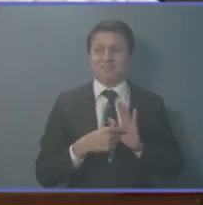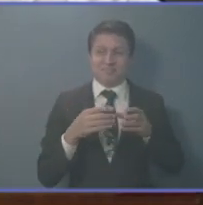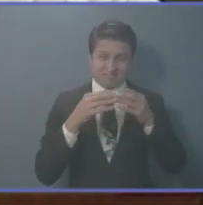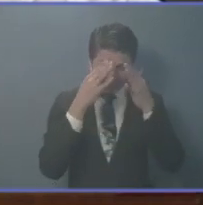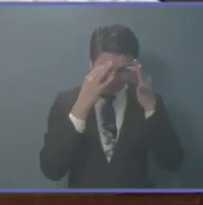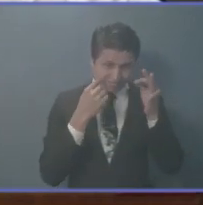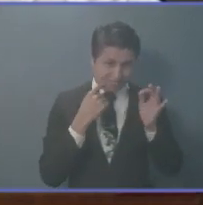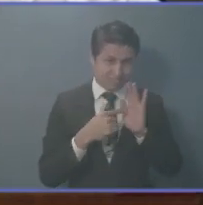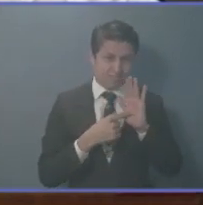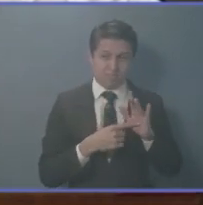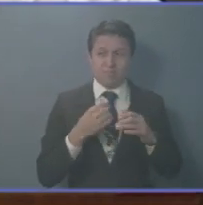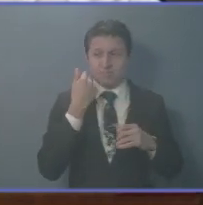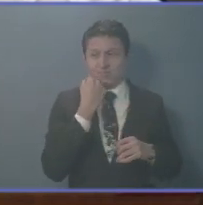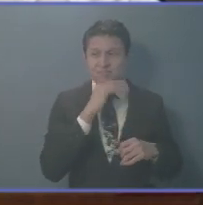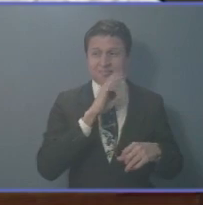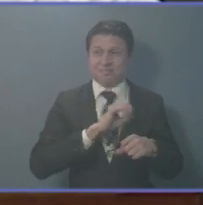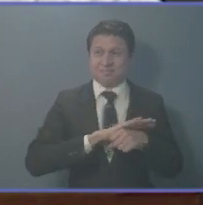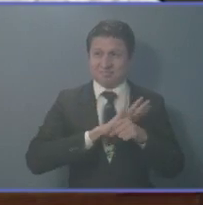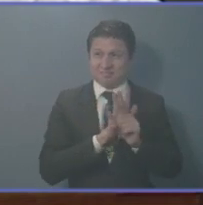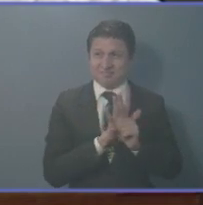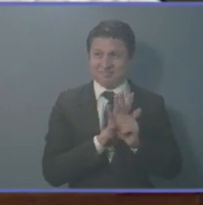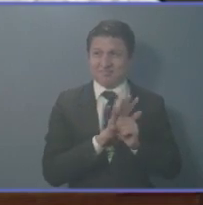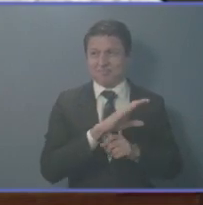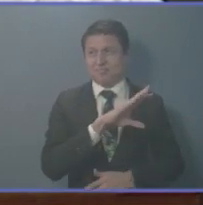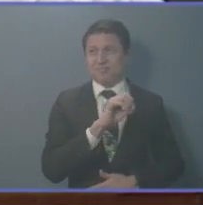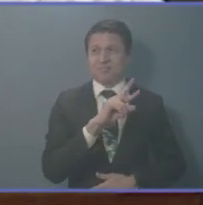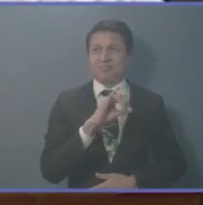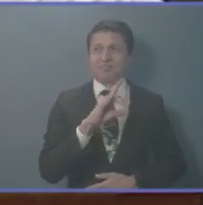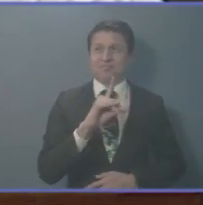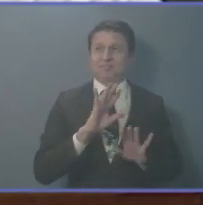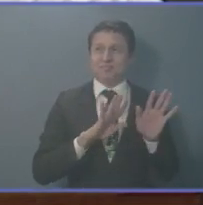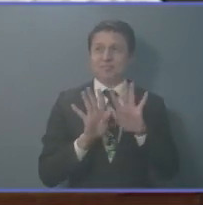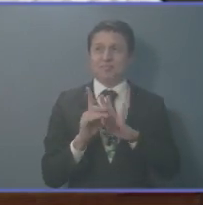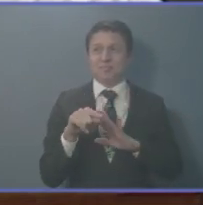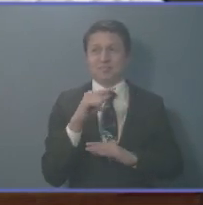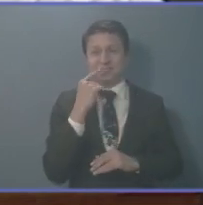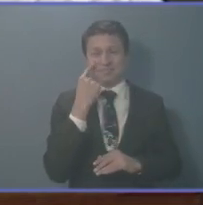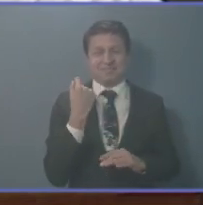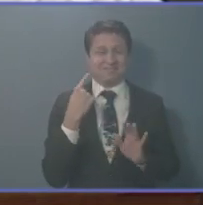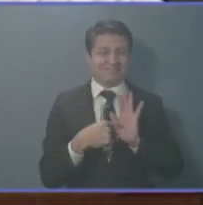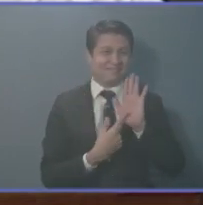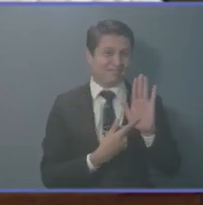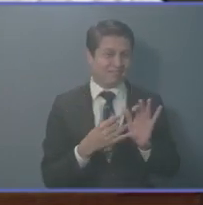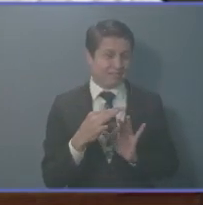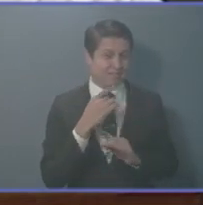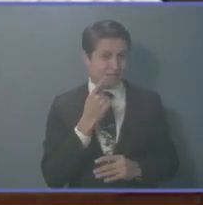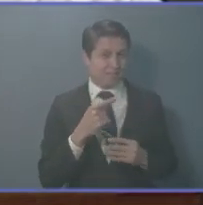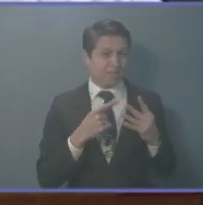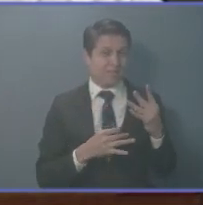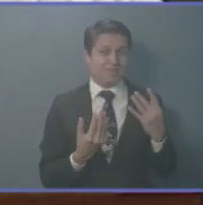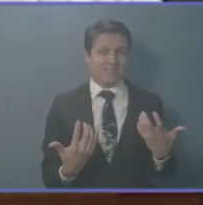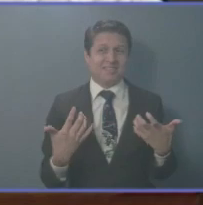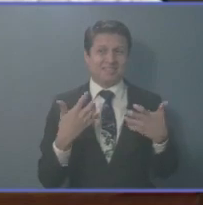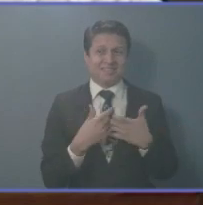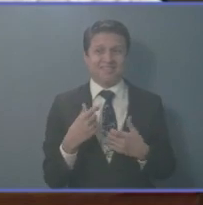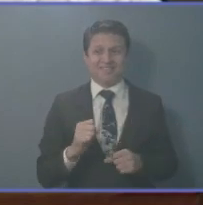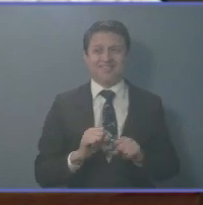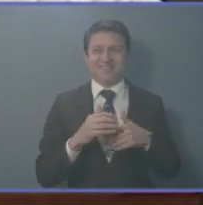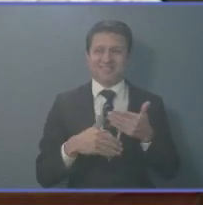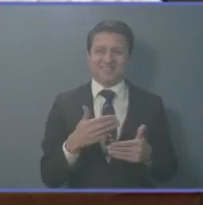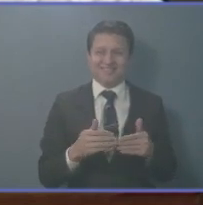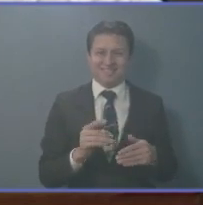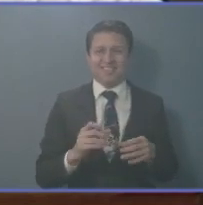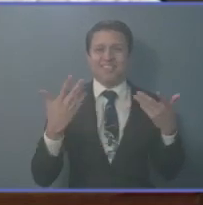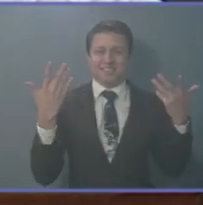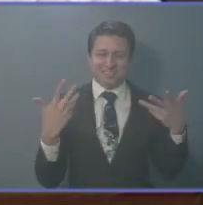de la enfermedad por COVID-19 o aquellas personas que, sin presentar manifestaciones clínicas de la enfermedad, se acredite que